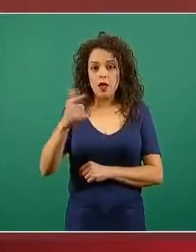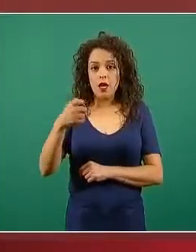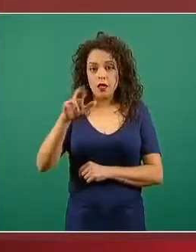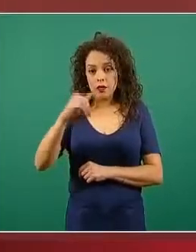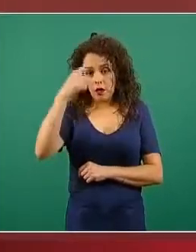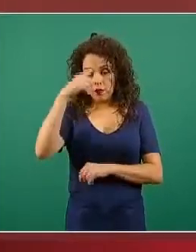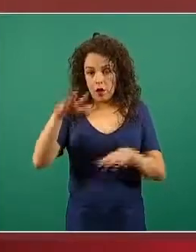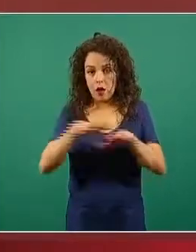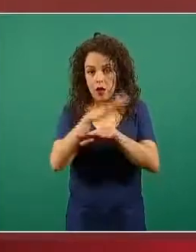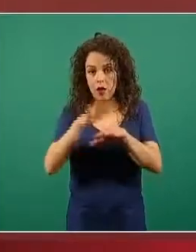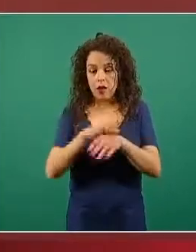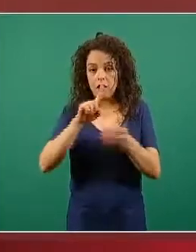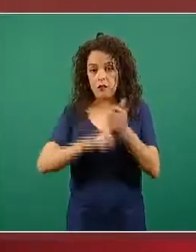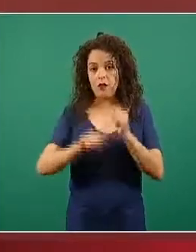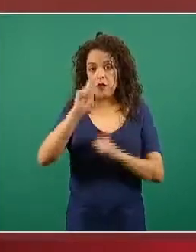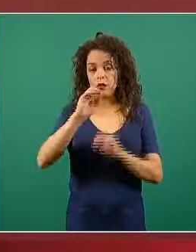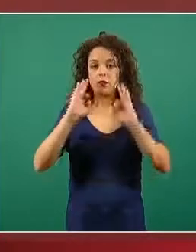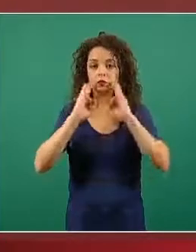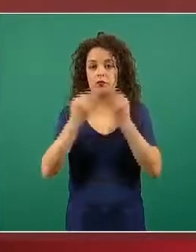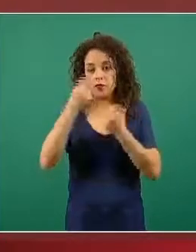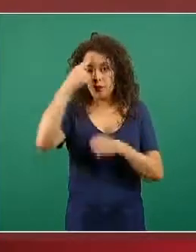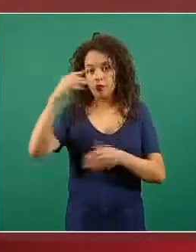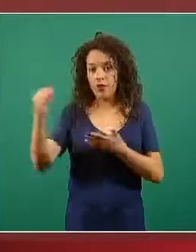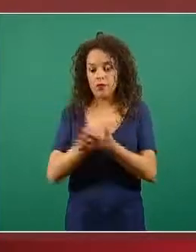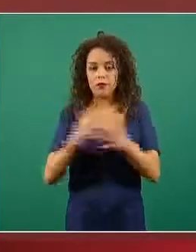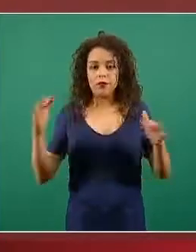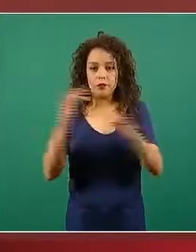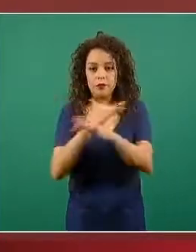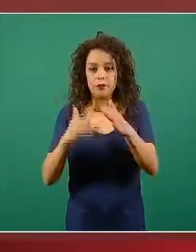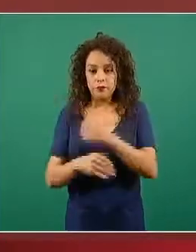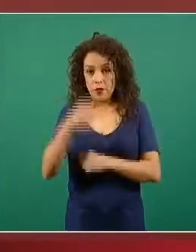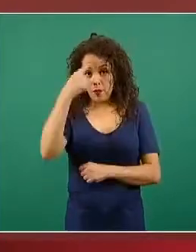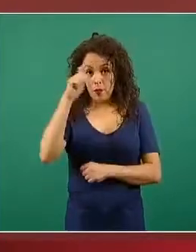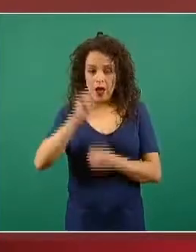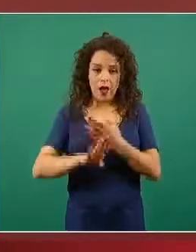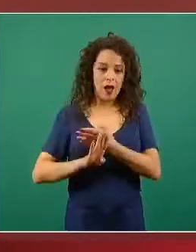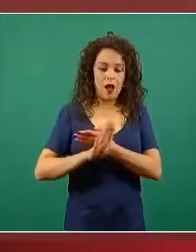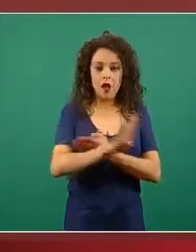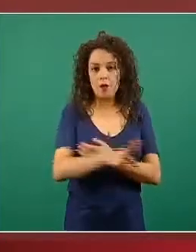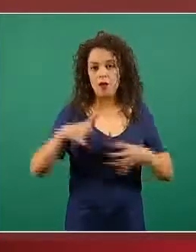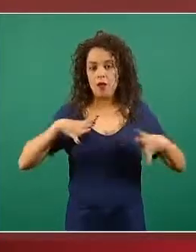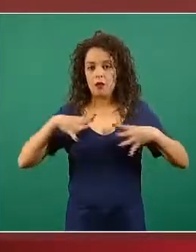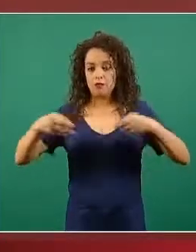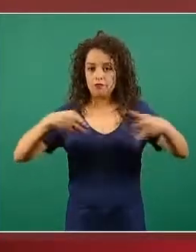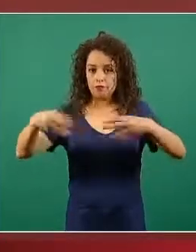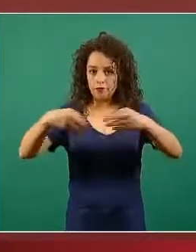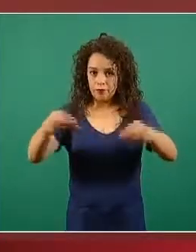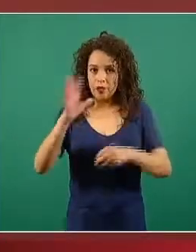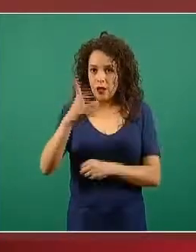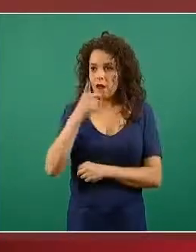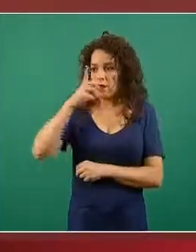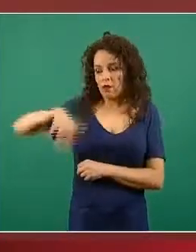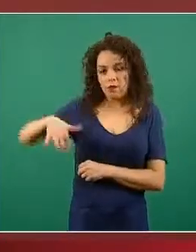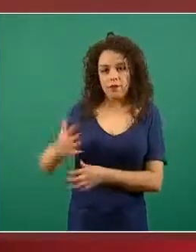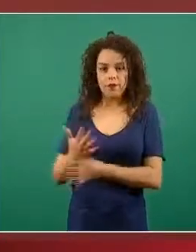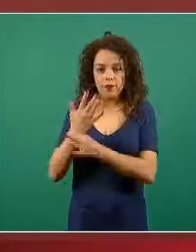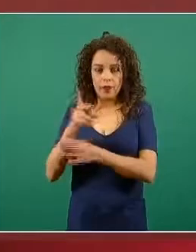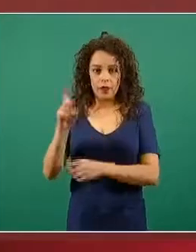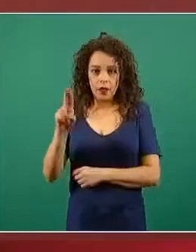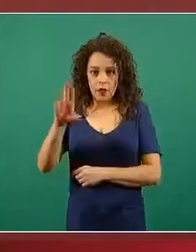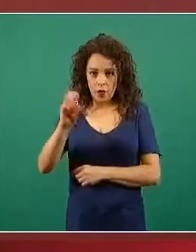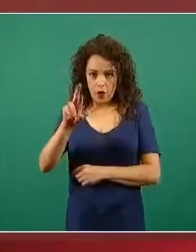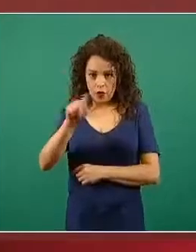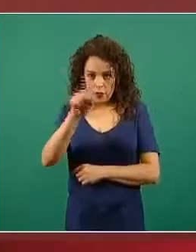modalidades de restricción de la movilidad necesarios para reducir los contagios. Y como ya señaló el doctor Ricardo Cortés, a